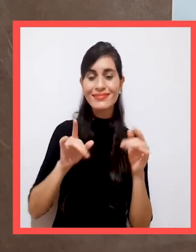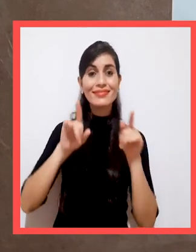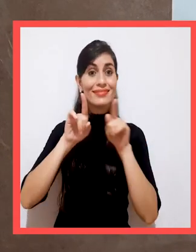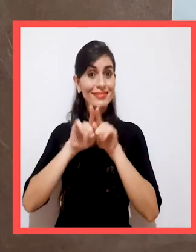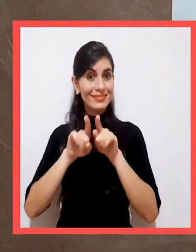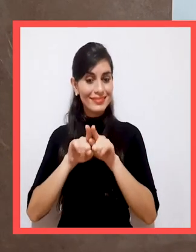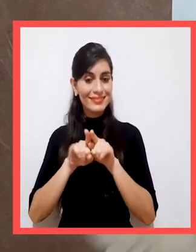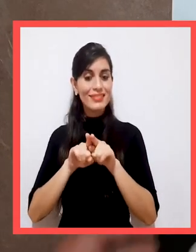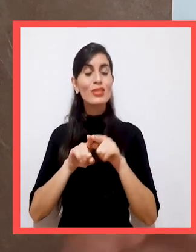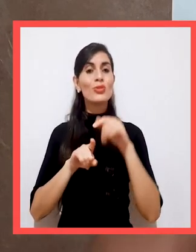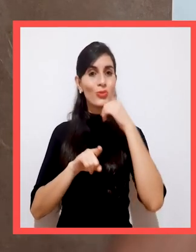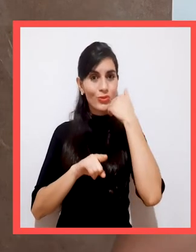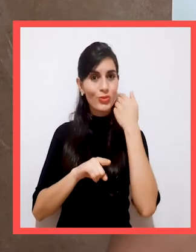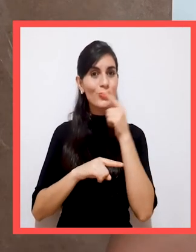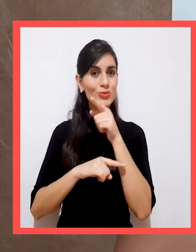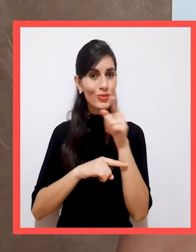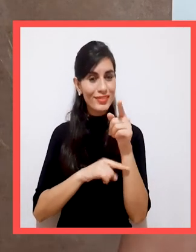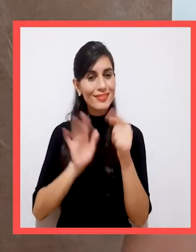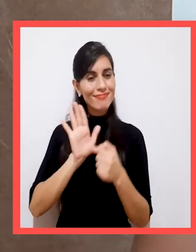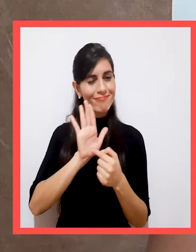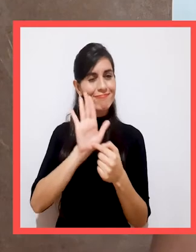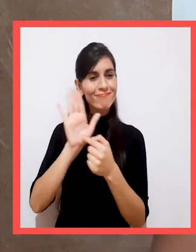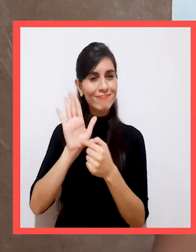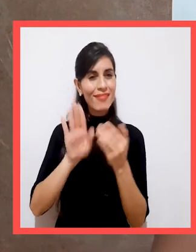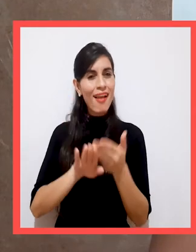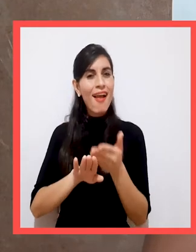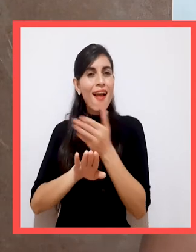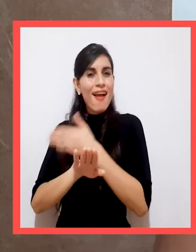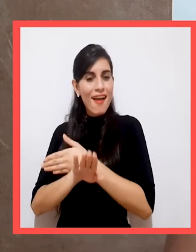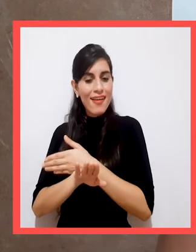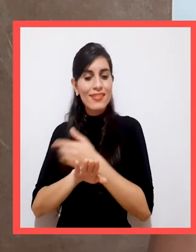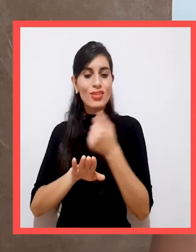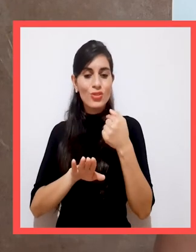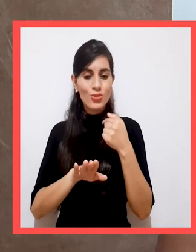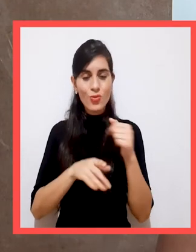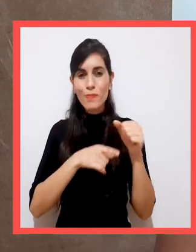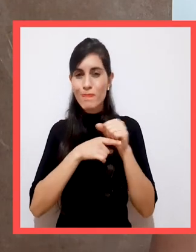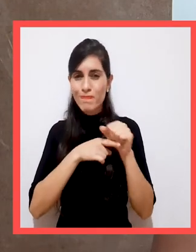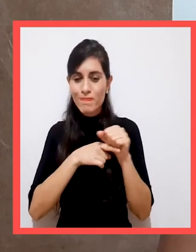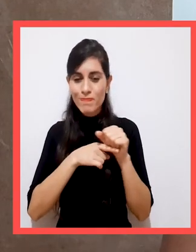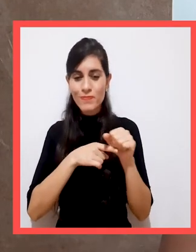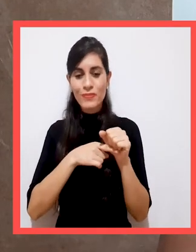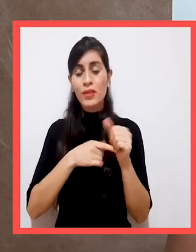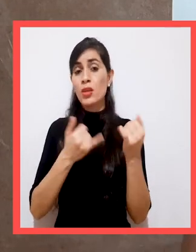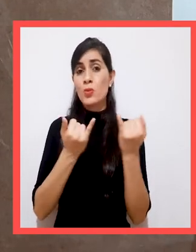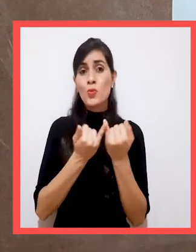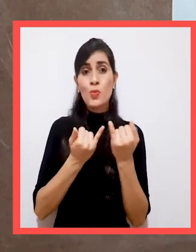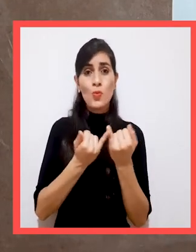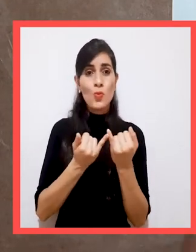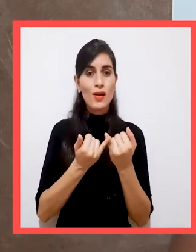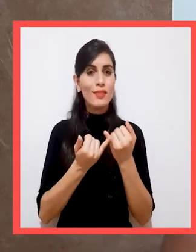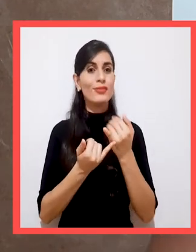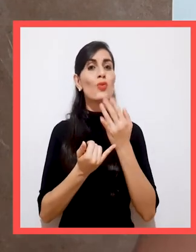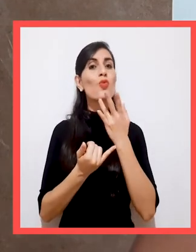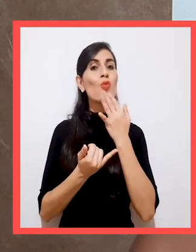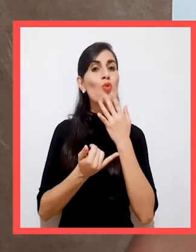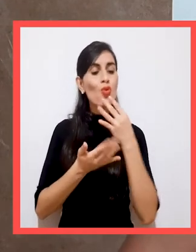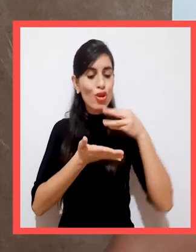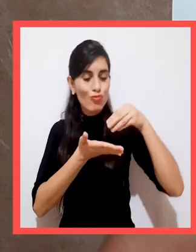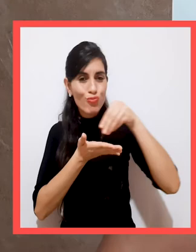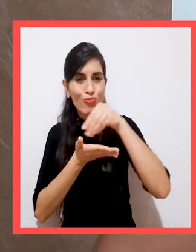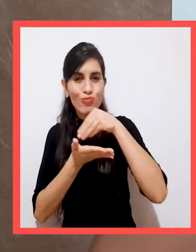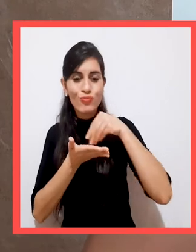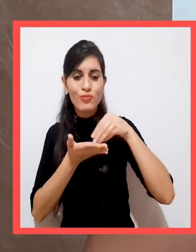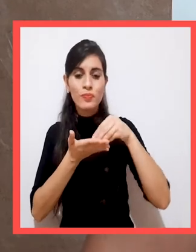voy a mostrarles algunos ejercicios que desarrollé previamente con esta misma pasta coloreada.